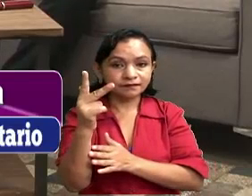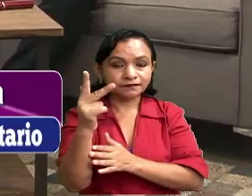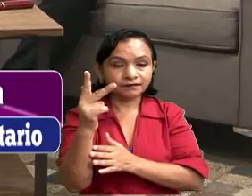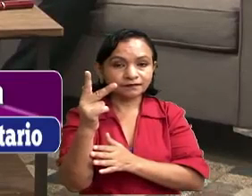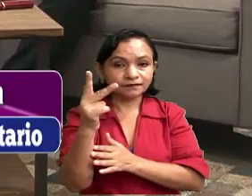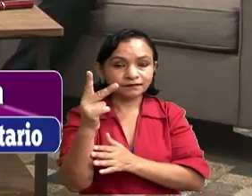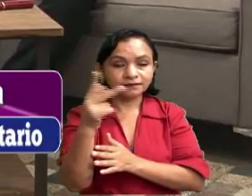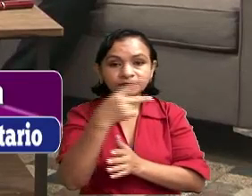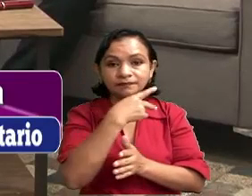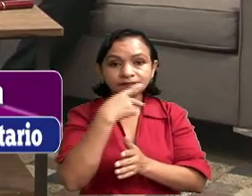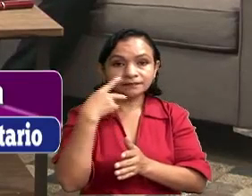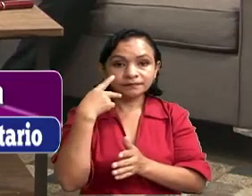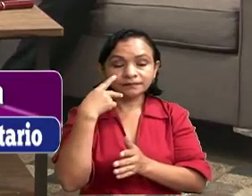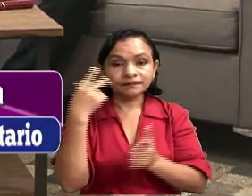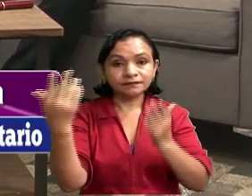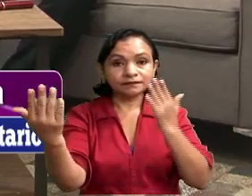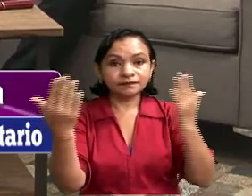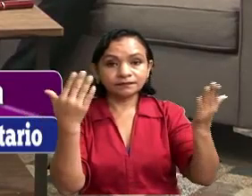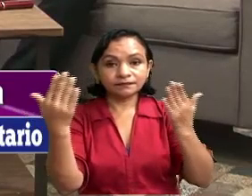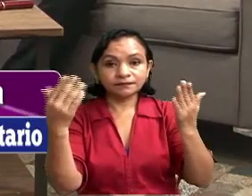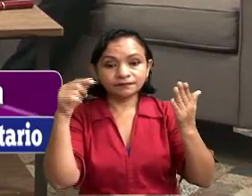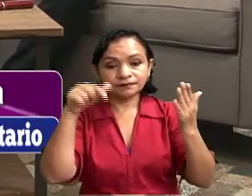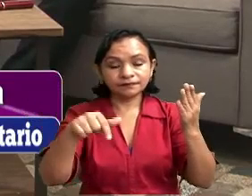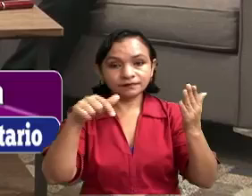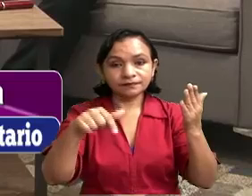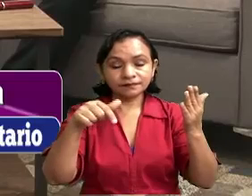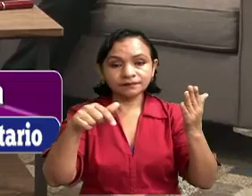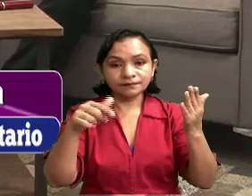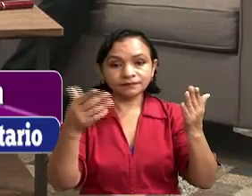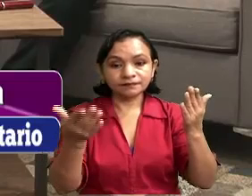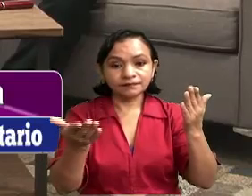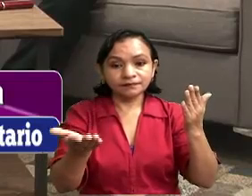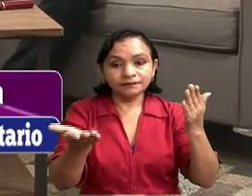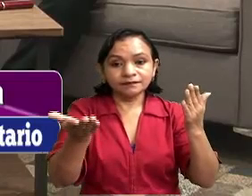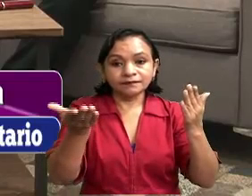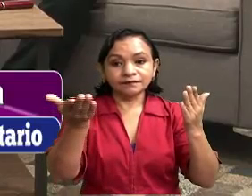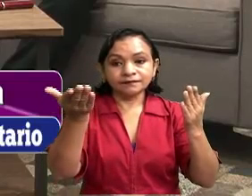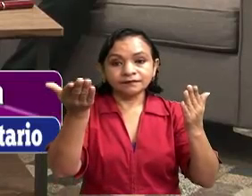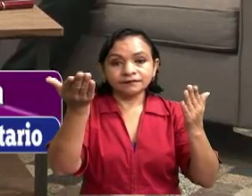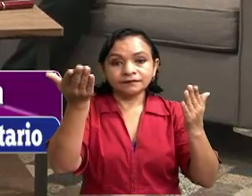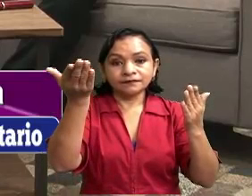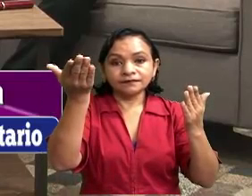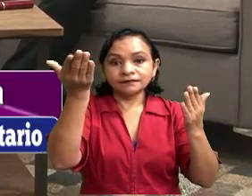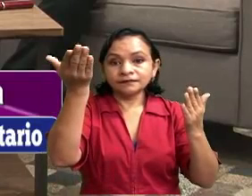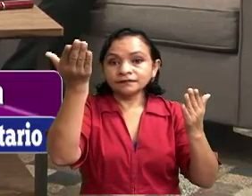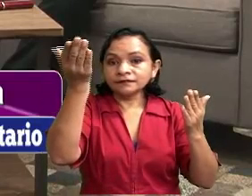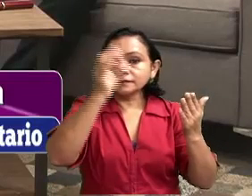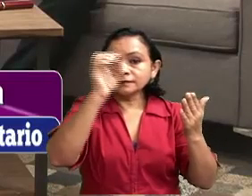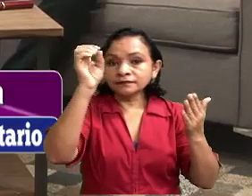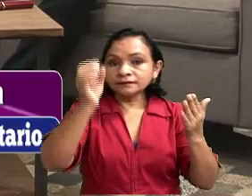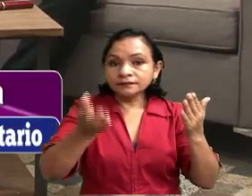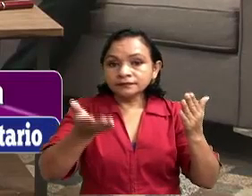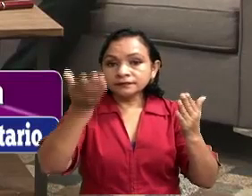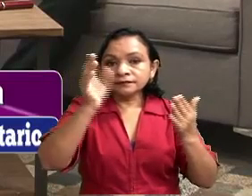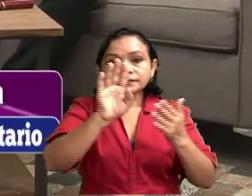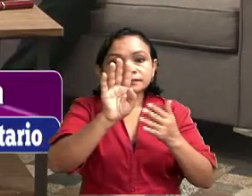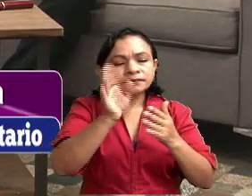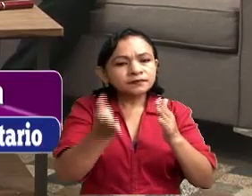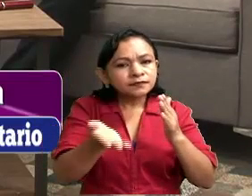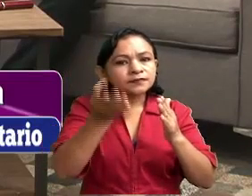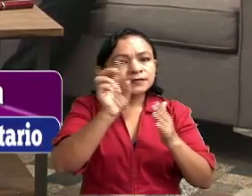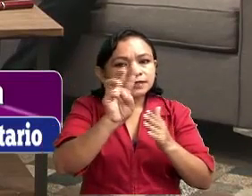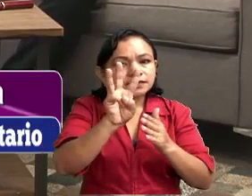2018, comparado con el 28 de junio de ahora, hoy día tenemos un crecimiento en los ingresos fiscales de un poco más